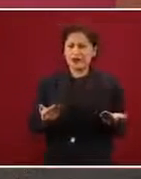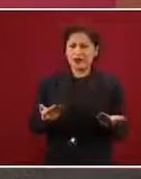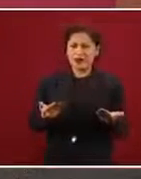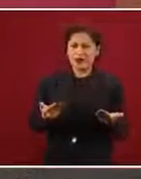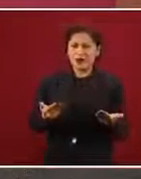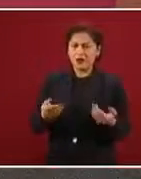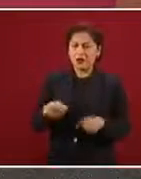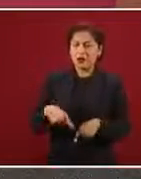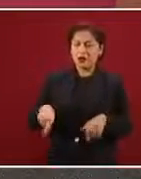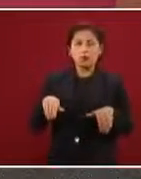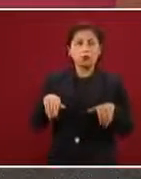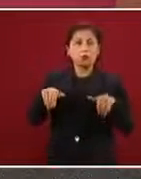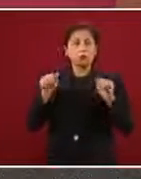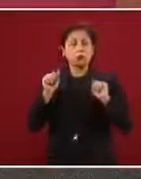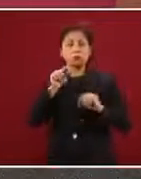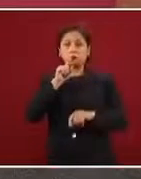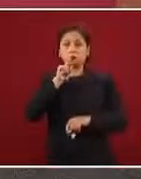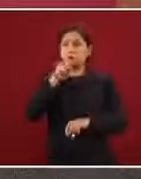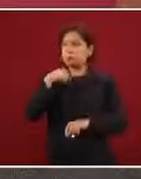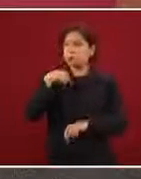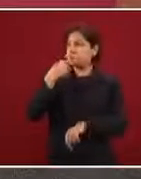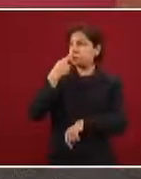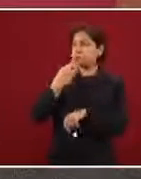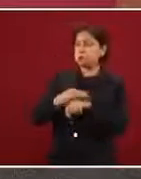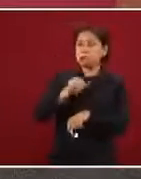se hace responsable. Nos deben